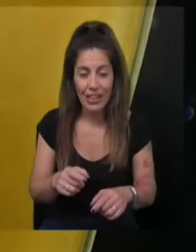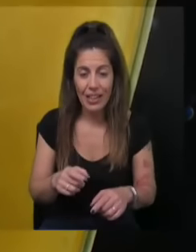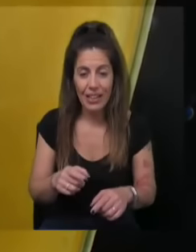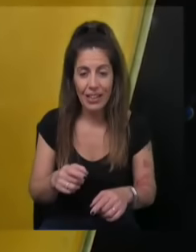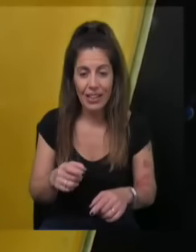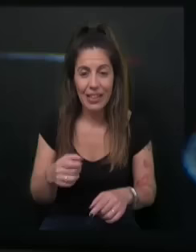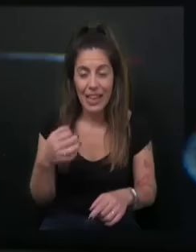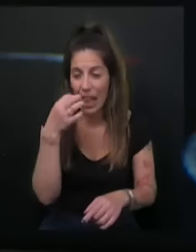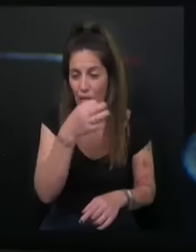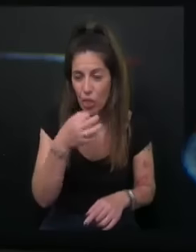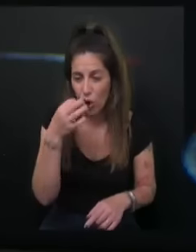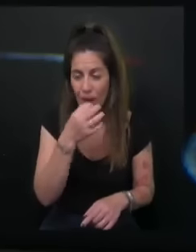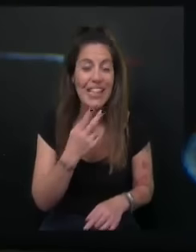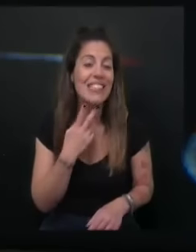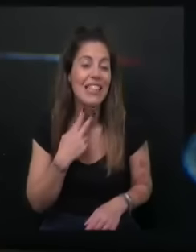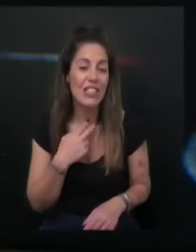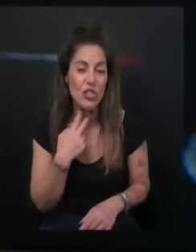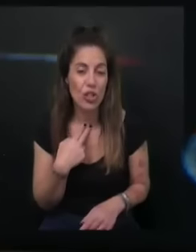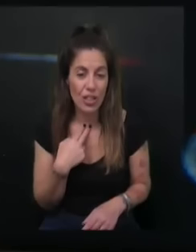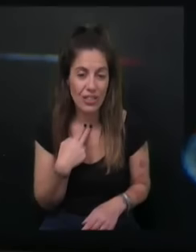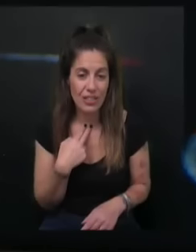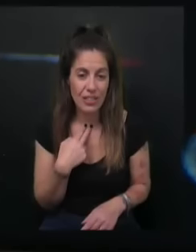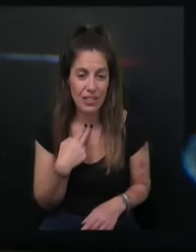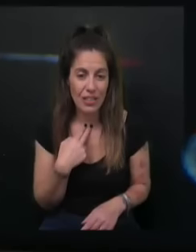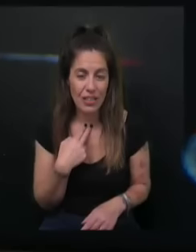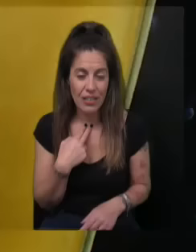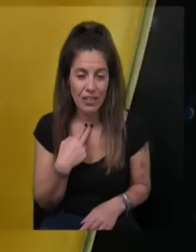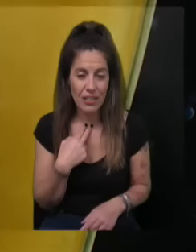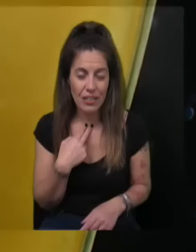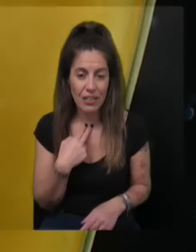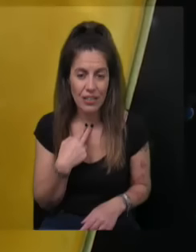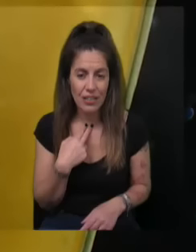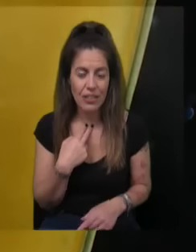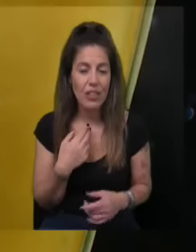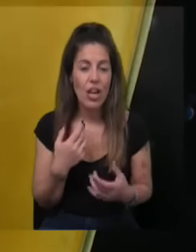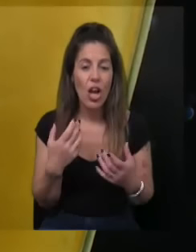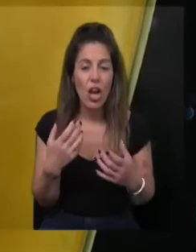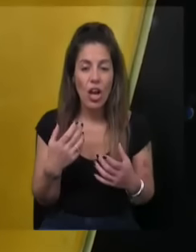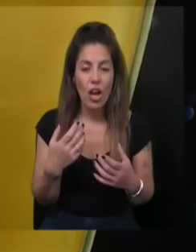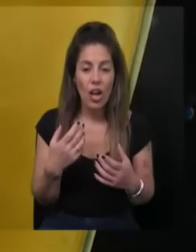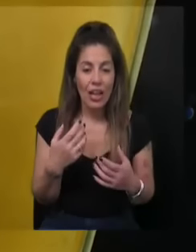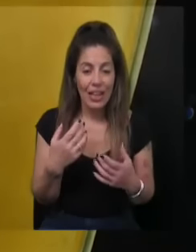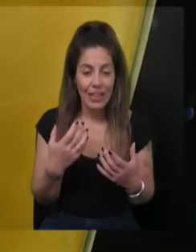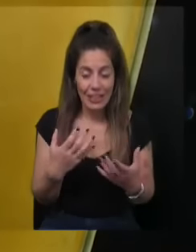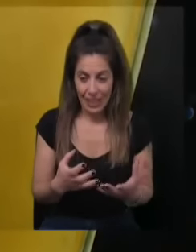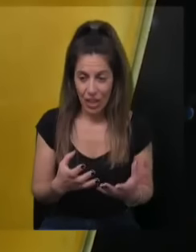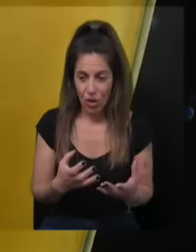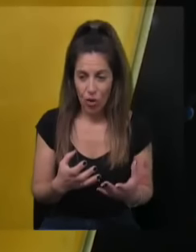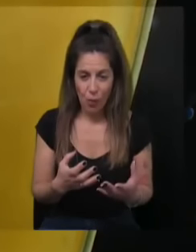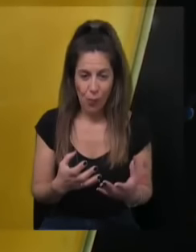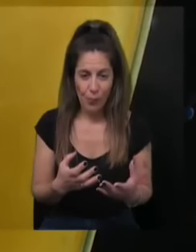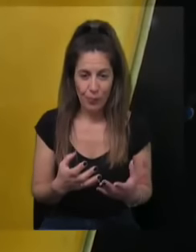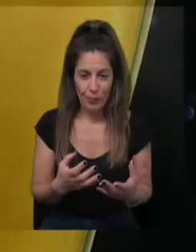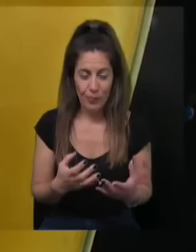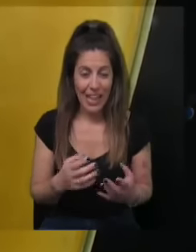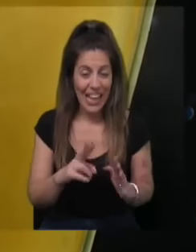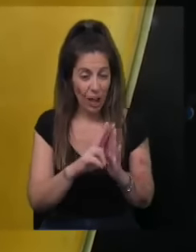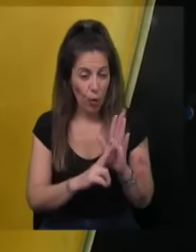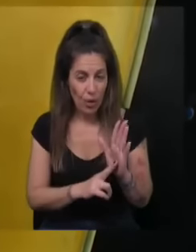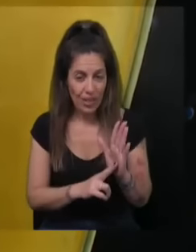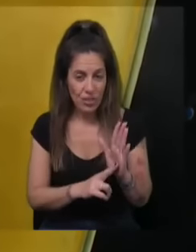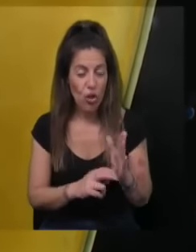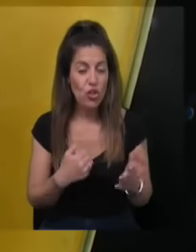químicas y las adicciones yo no quiero que se me vaya el tema ahí en la en la en La regulación